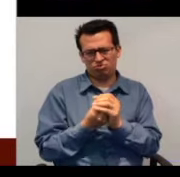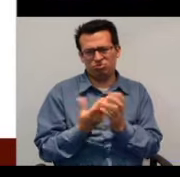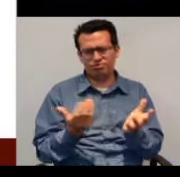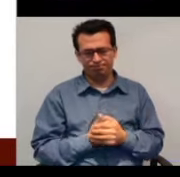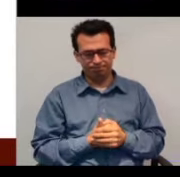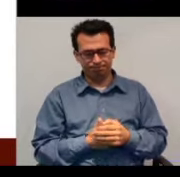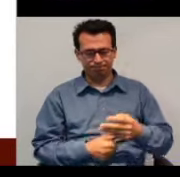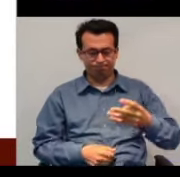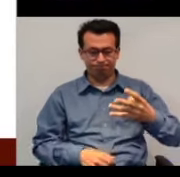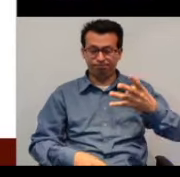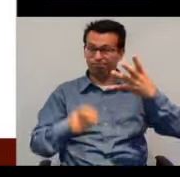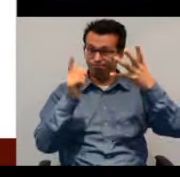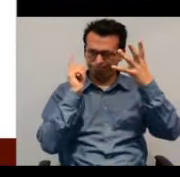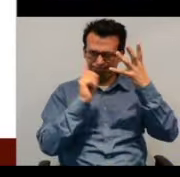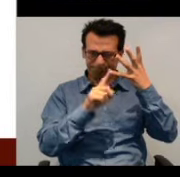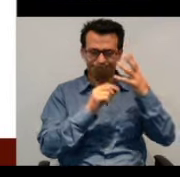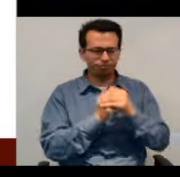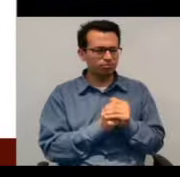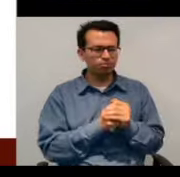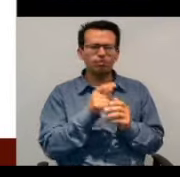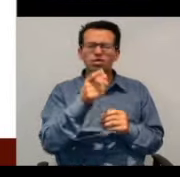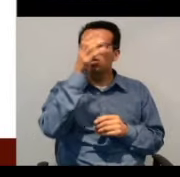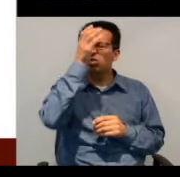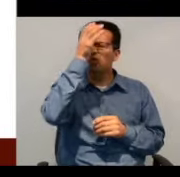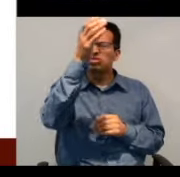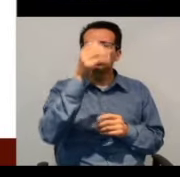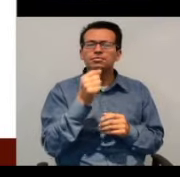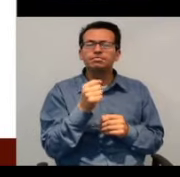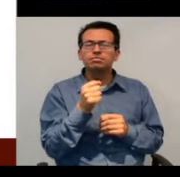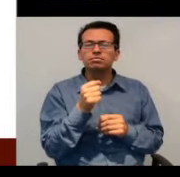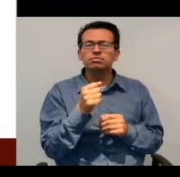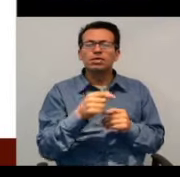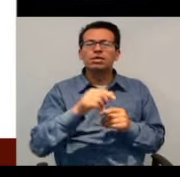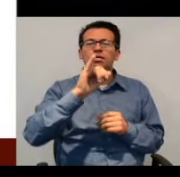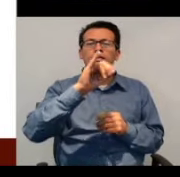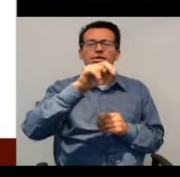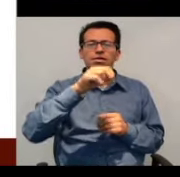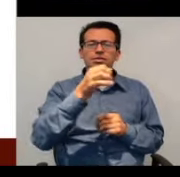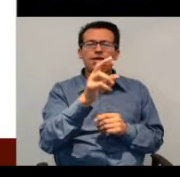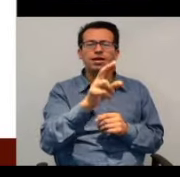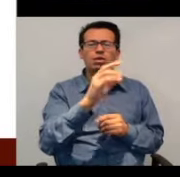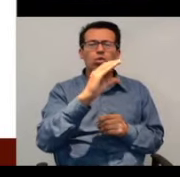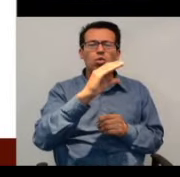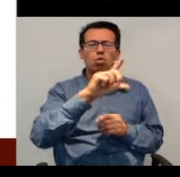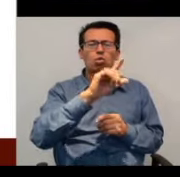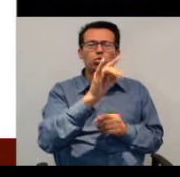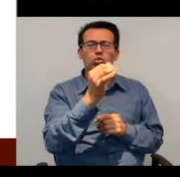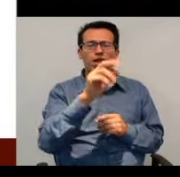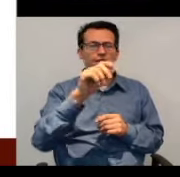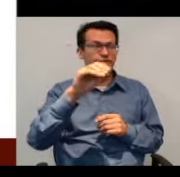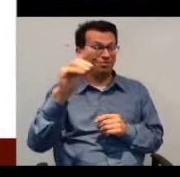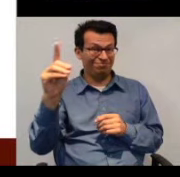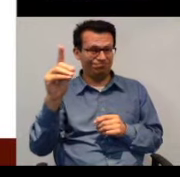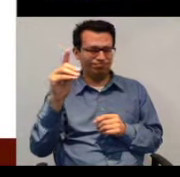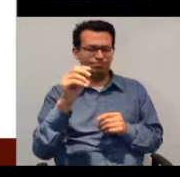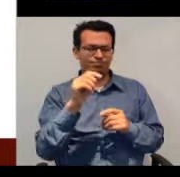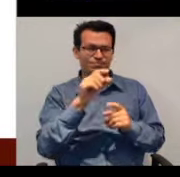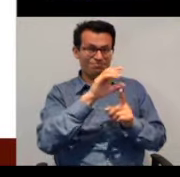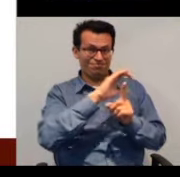diálogo, más allá de una simple coexistencia. La interculturalidad es un diálogo entre culturas.